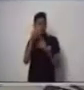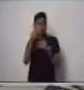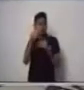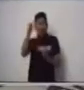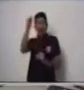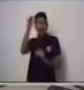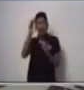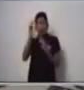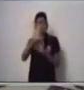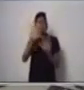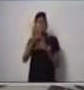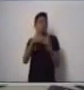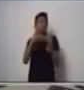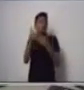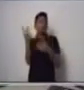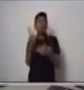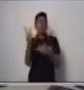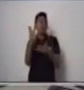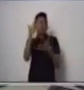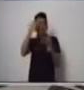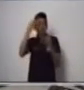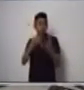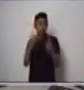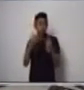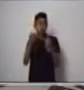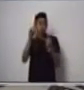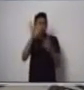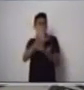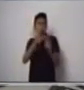oficio y la doblamos a la mitad.